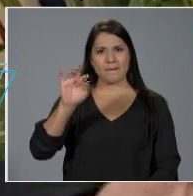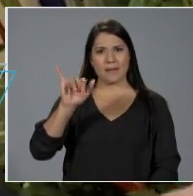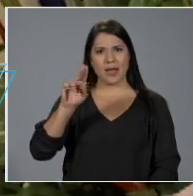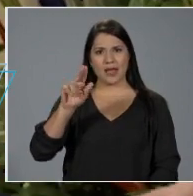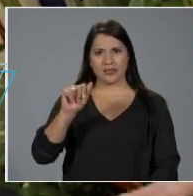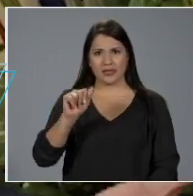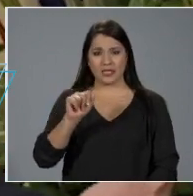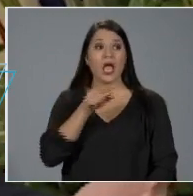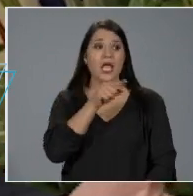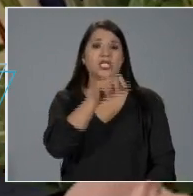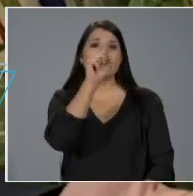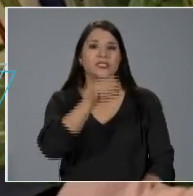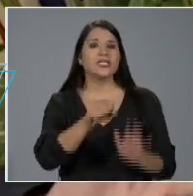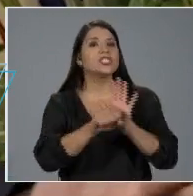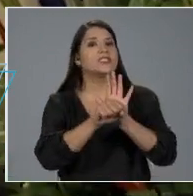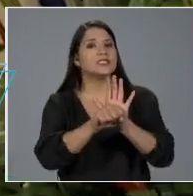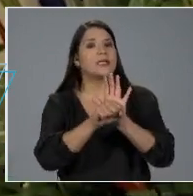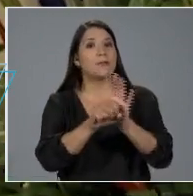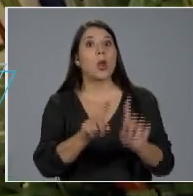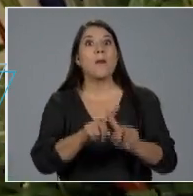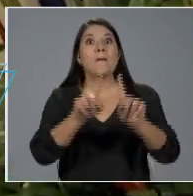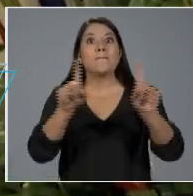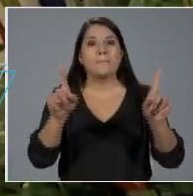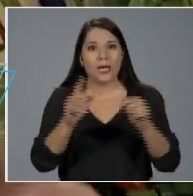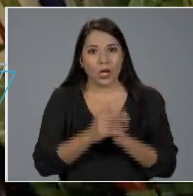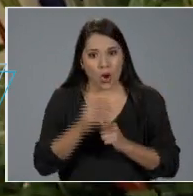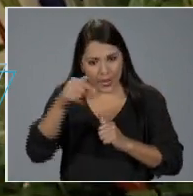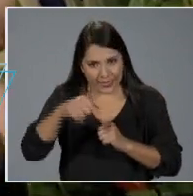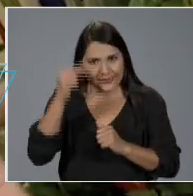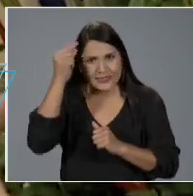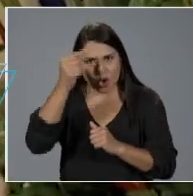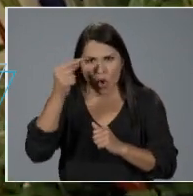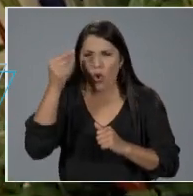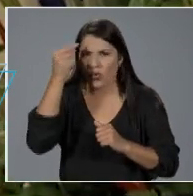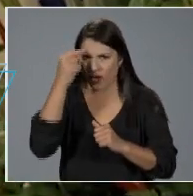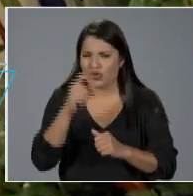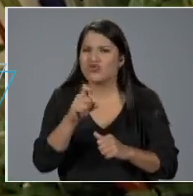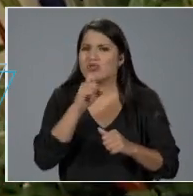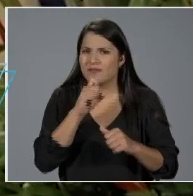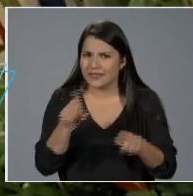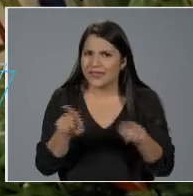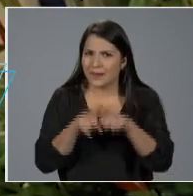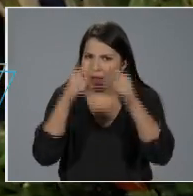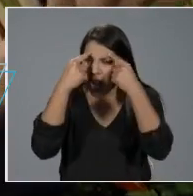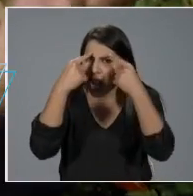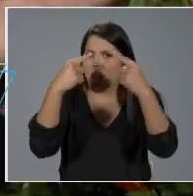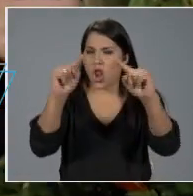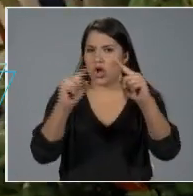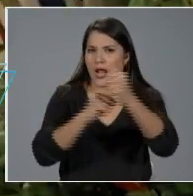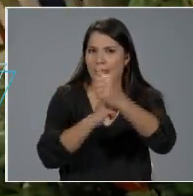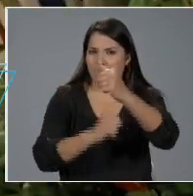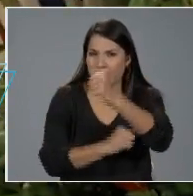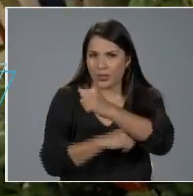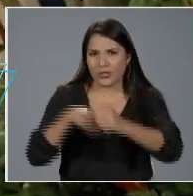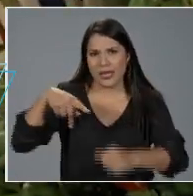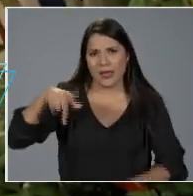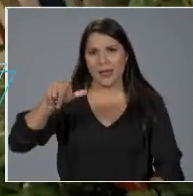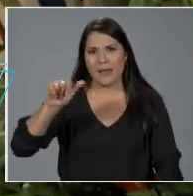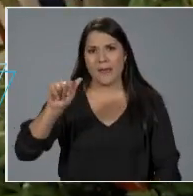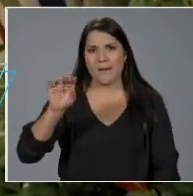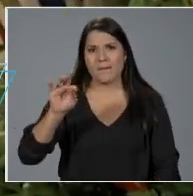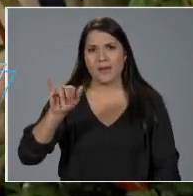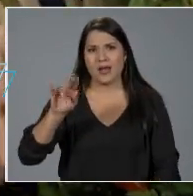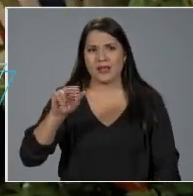efectivamente era un símbolo, pero le costó tanto a esta administración concretar lo de la platina, que en términos nacionales era un